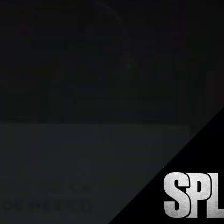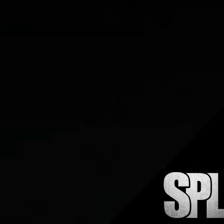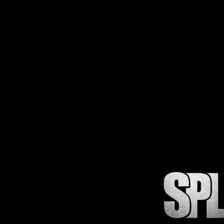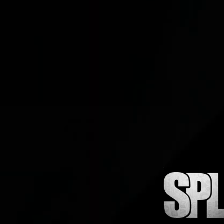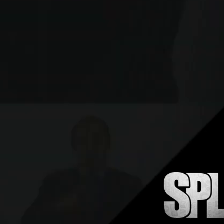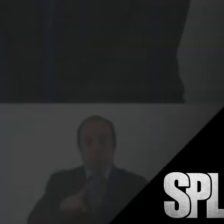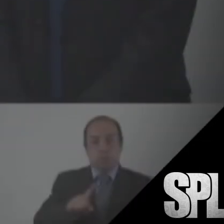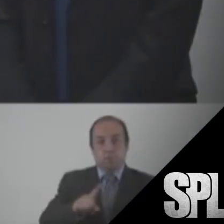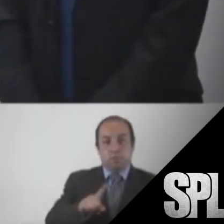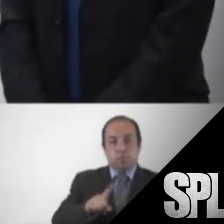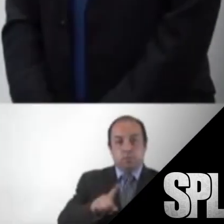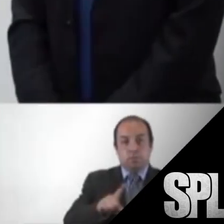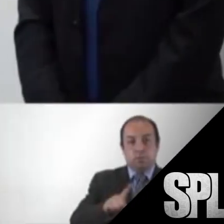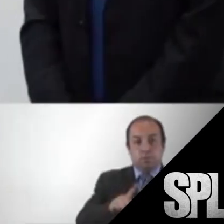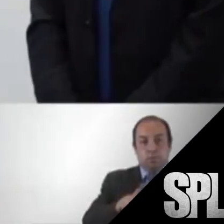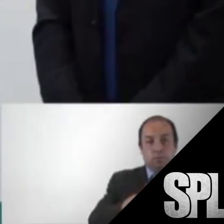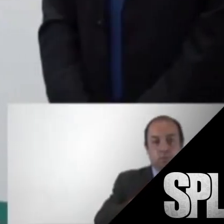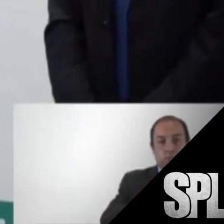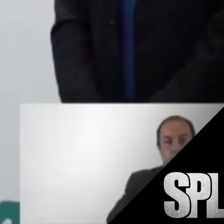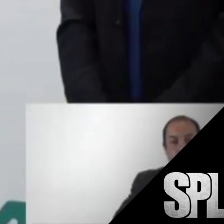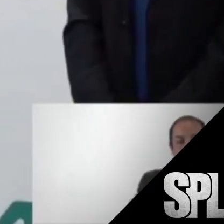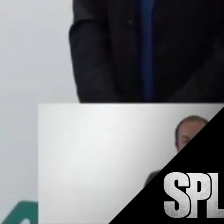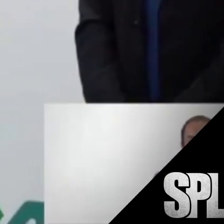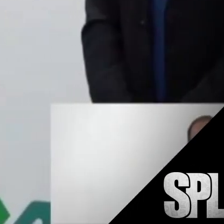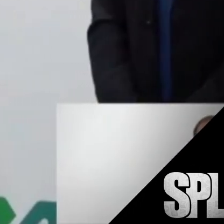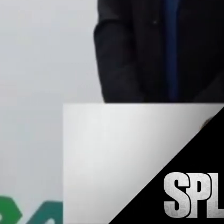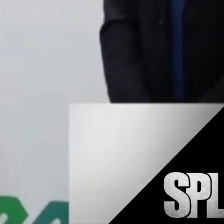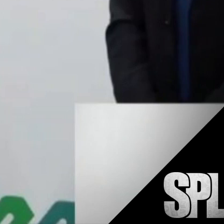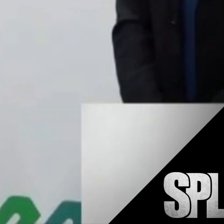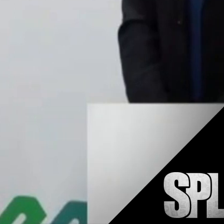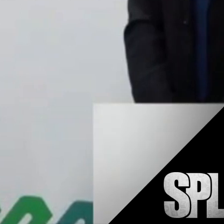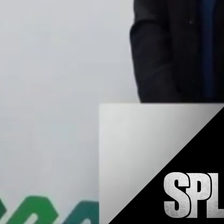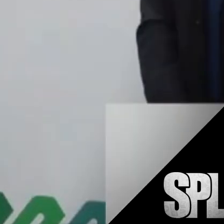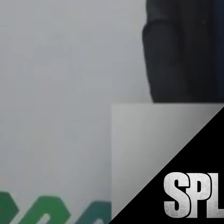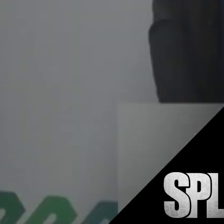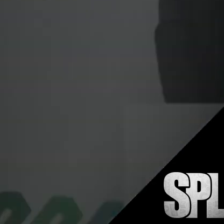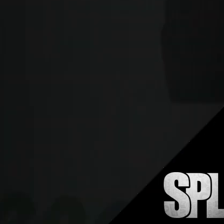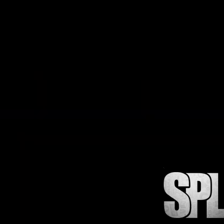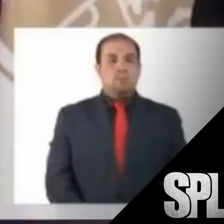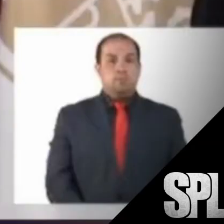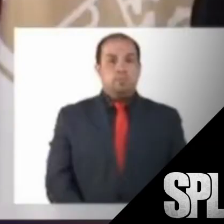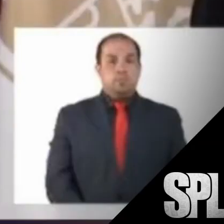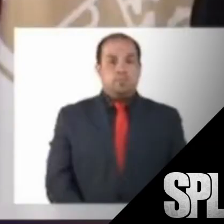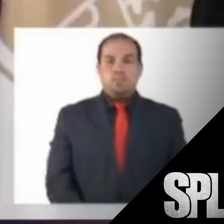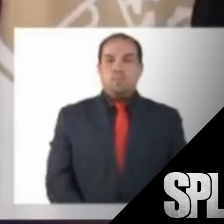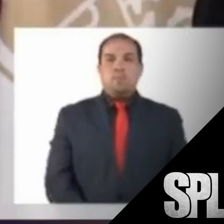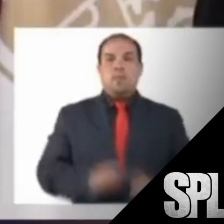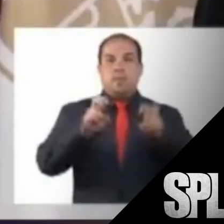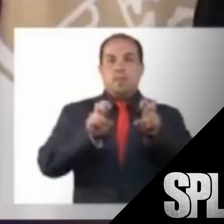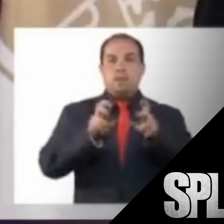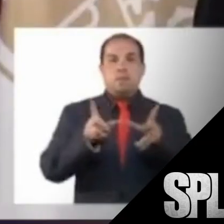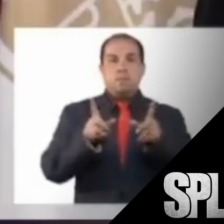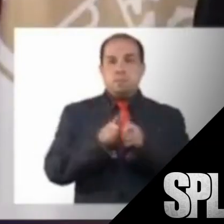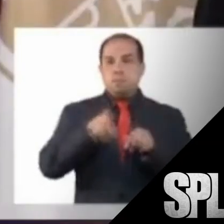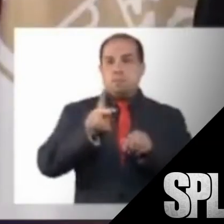a conocer que Martí Batres se quedará al frente del gobierno de la Ciudad de México. Así es, en conferencia de prensa dio